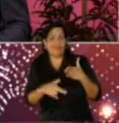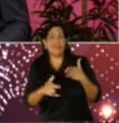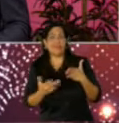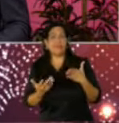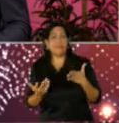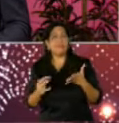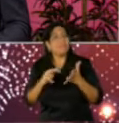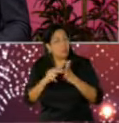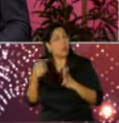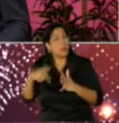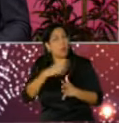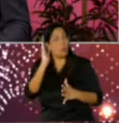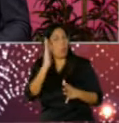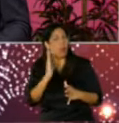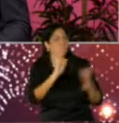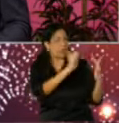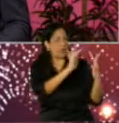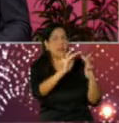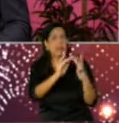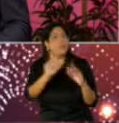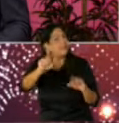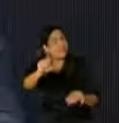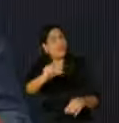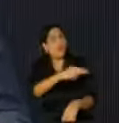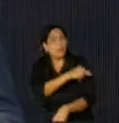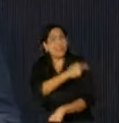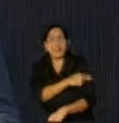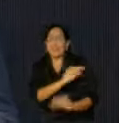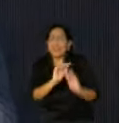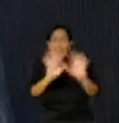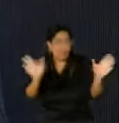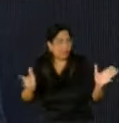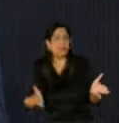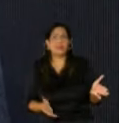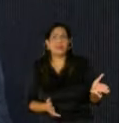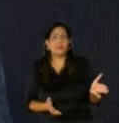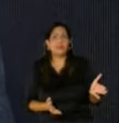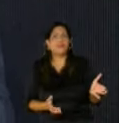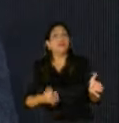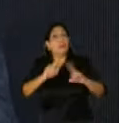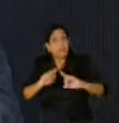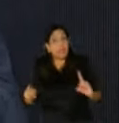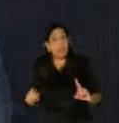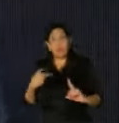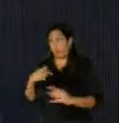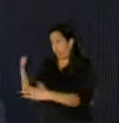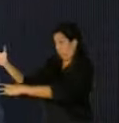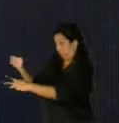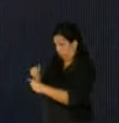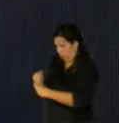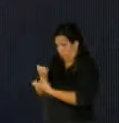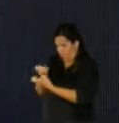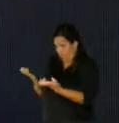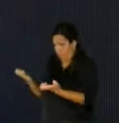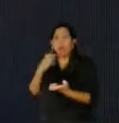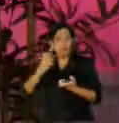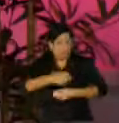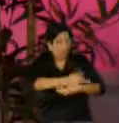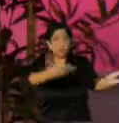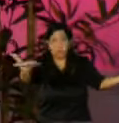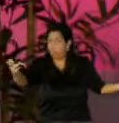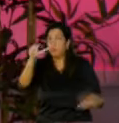entonces podamos hacer la distribución. Necesitamos los hospitales. Los hospitales es primera línea de ataque. Así que definitivamente llega equipo, lo distribuimos inmediatamente.